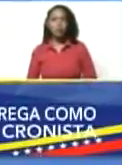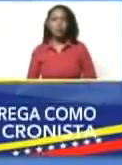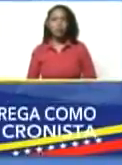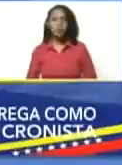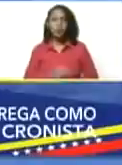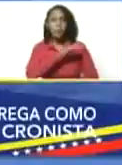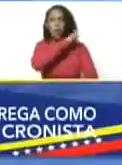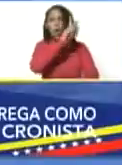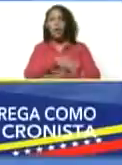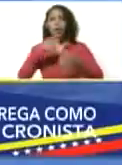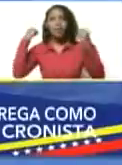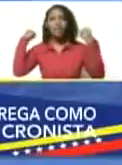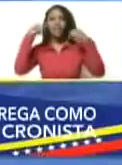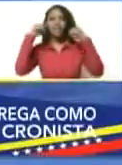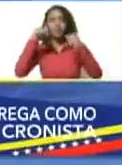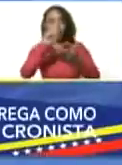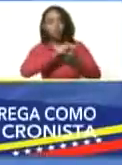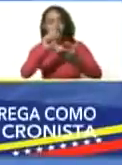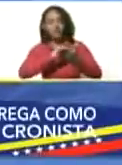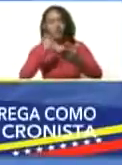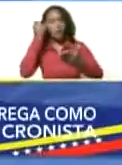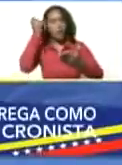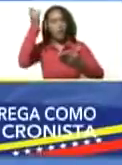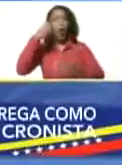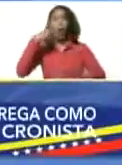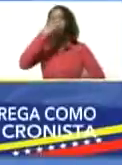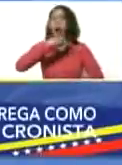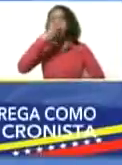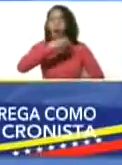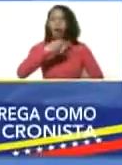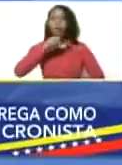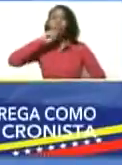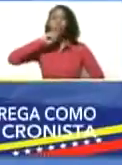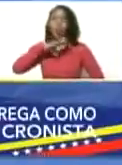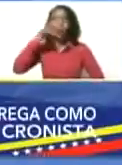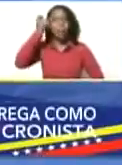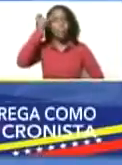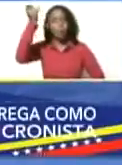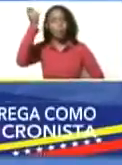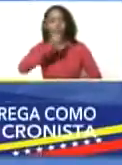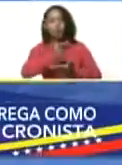Poeta, ensayista, cronista, orador, historiador,